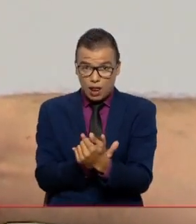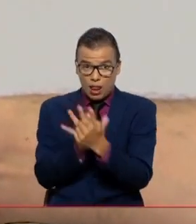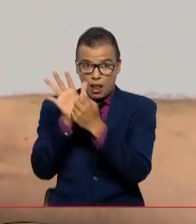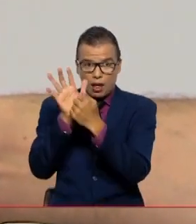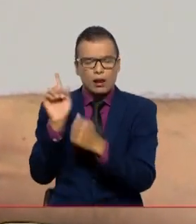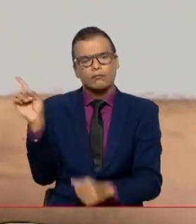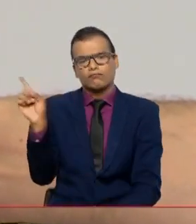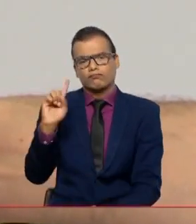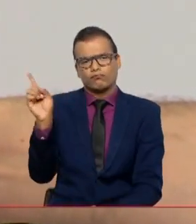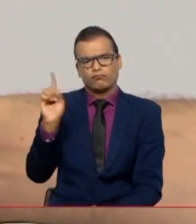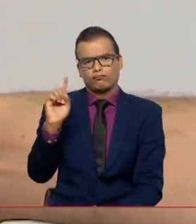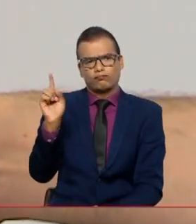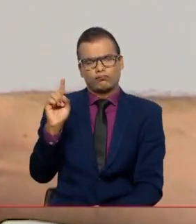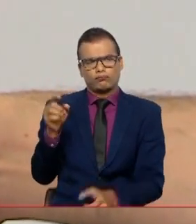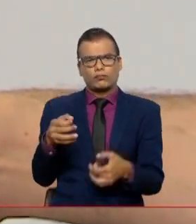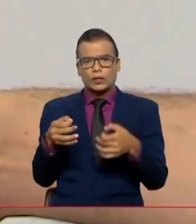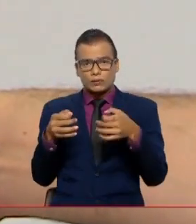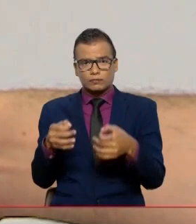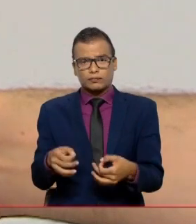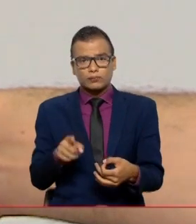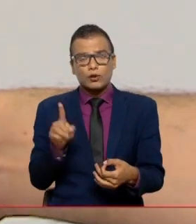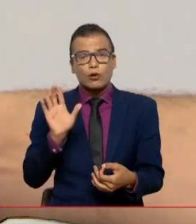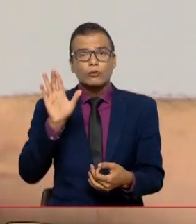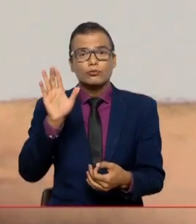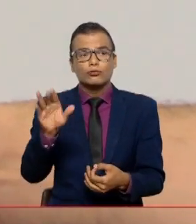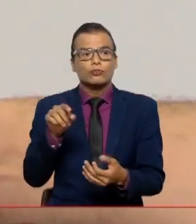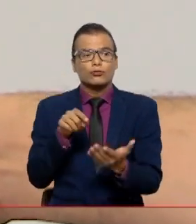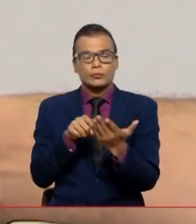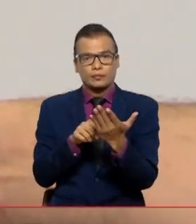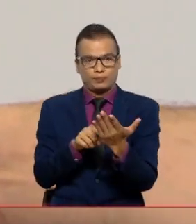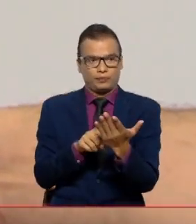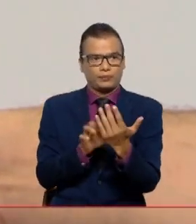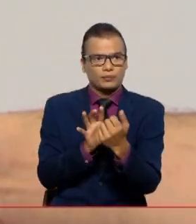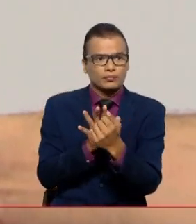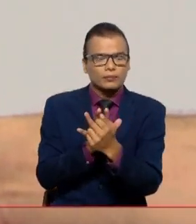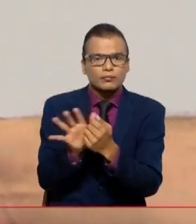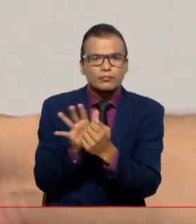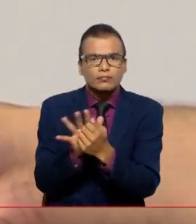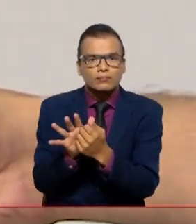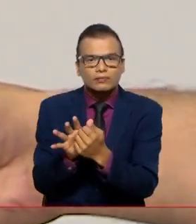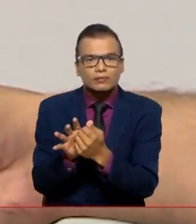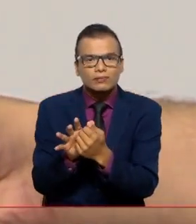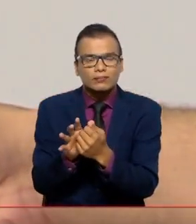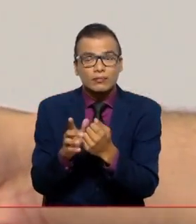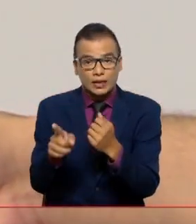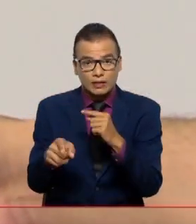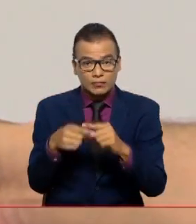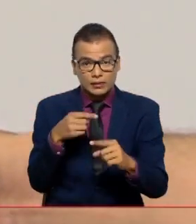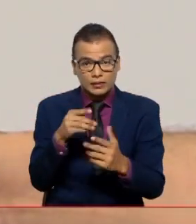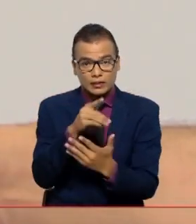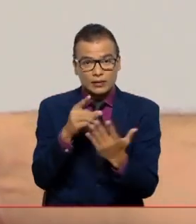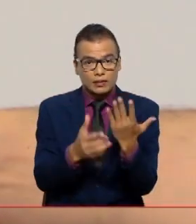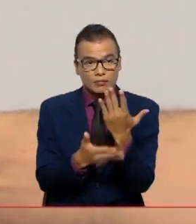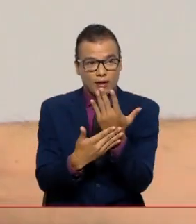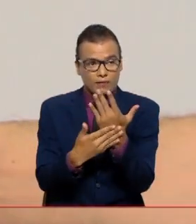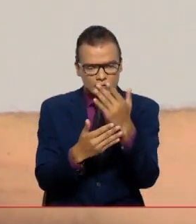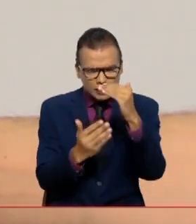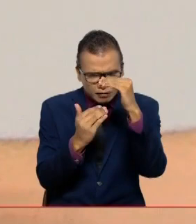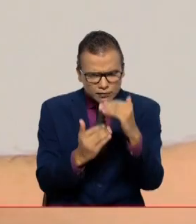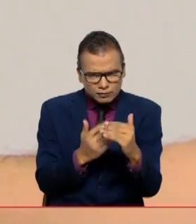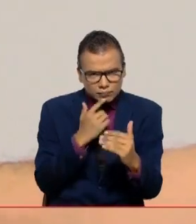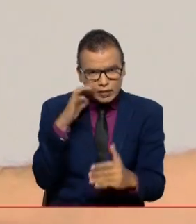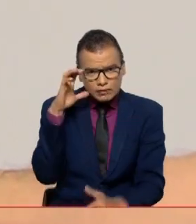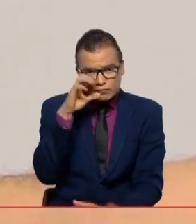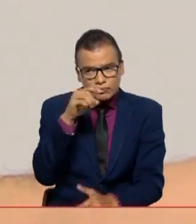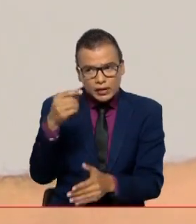de declarar y presentar. De hecho, en la declaración o en la información sugerida que llega hay un mensaje pequeño donde dice que eso